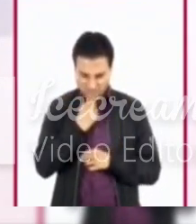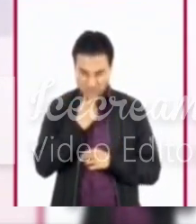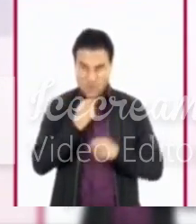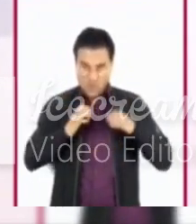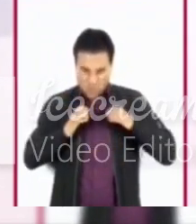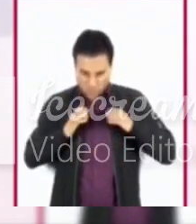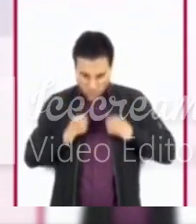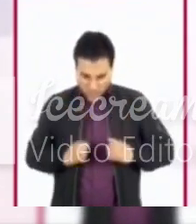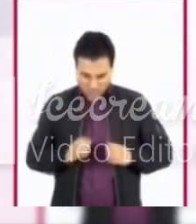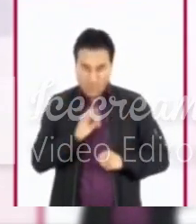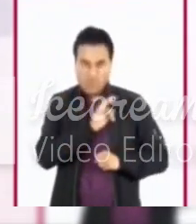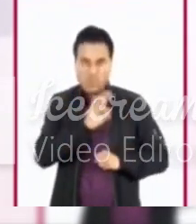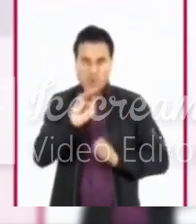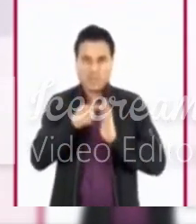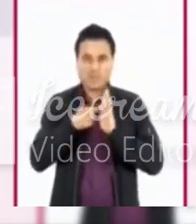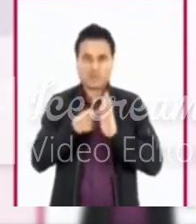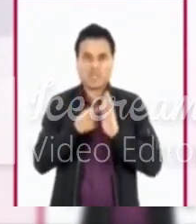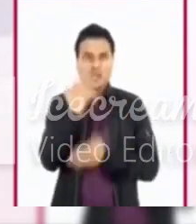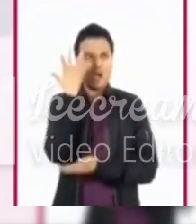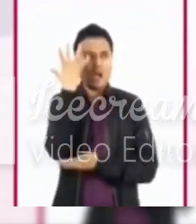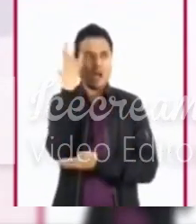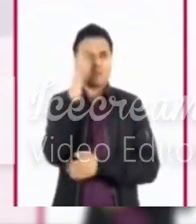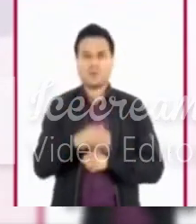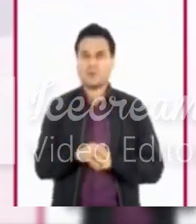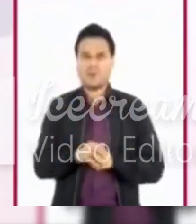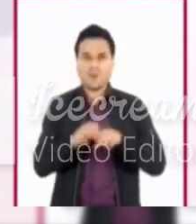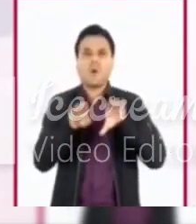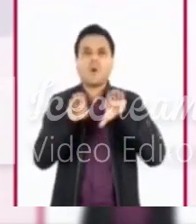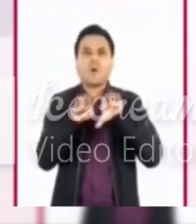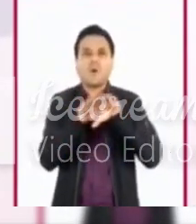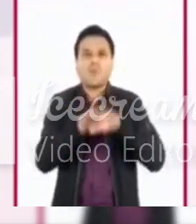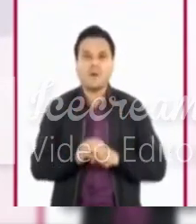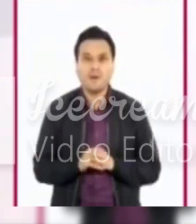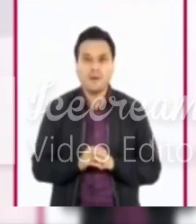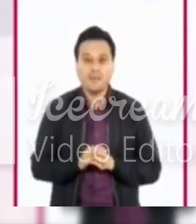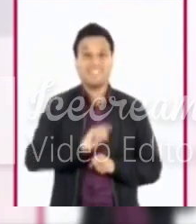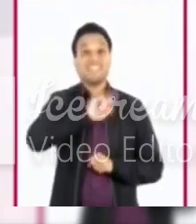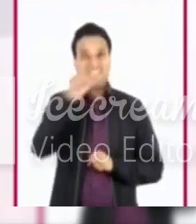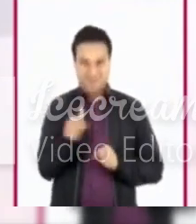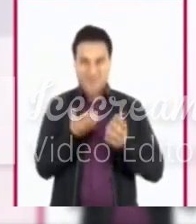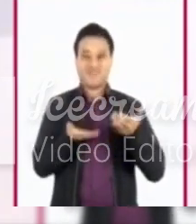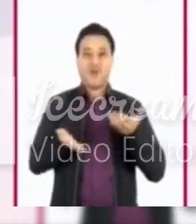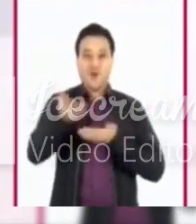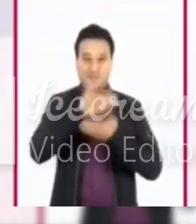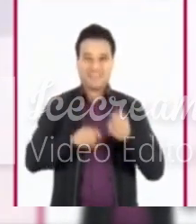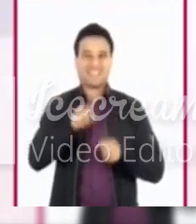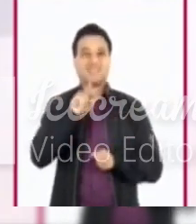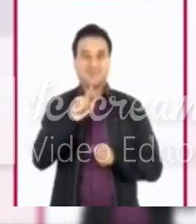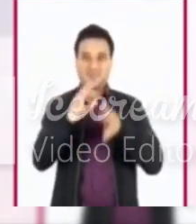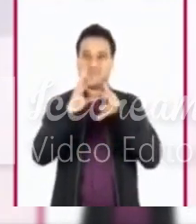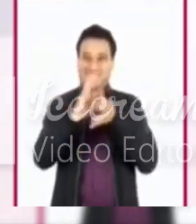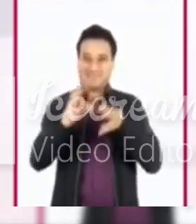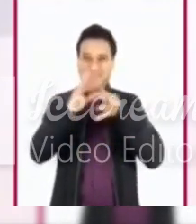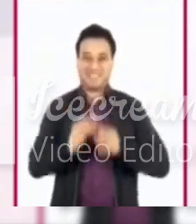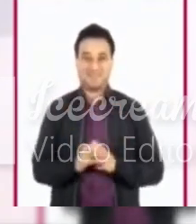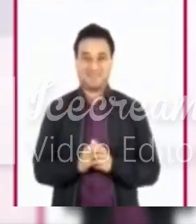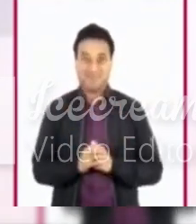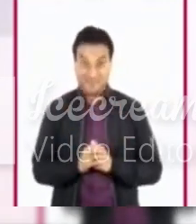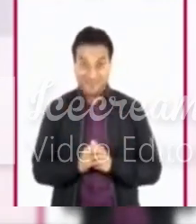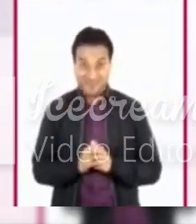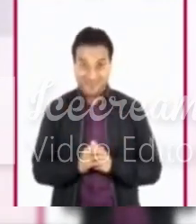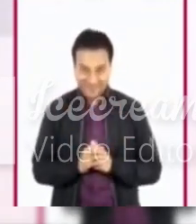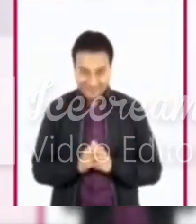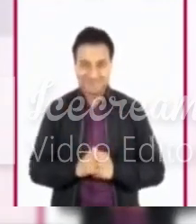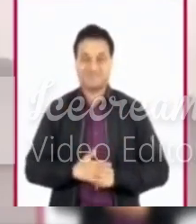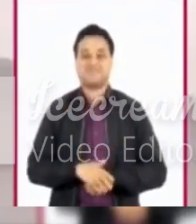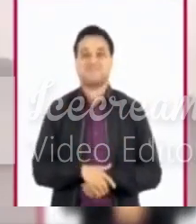su cuerpo para representar un árbol. Así, después podrán compartirlo y explicarlo desde sus propias palabras y profundizar en